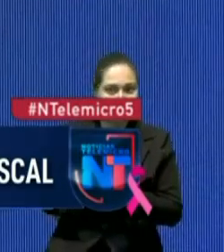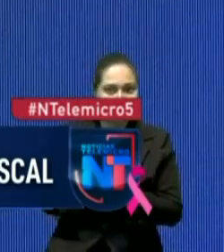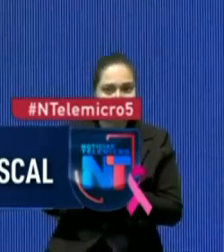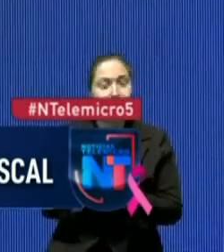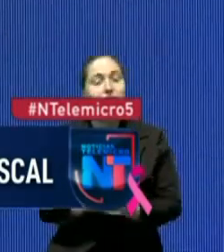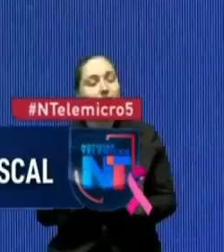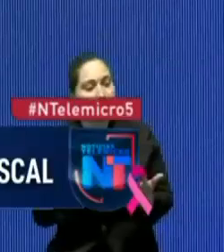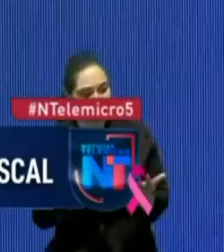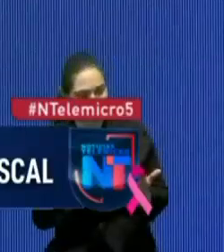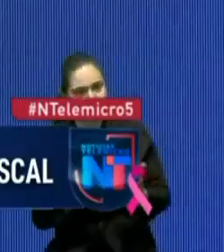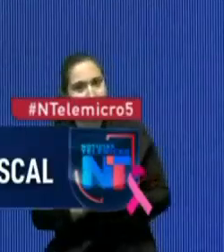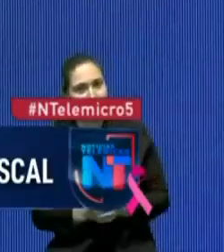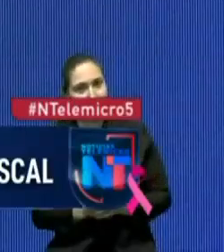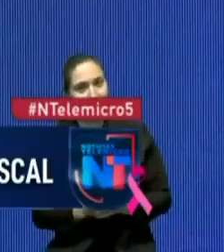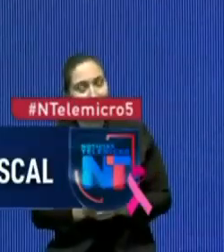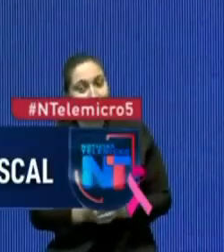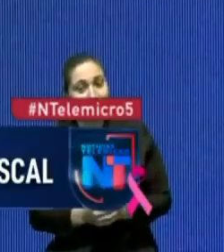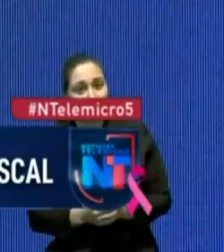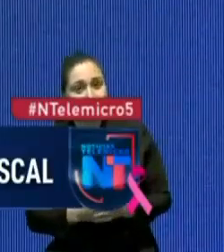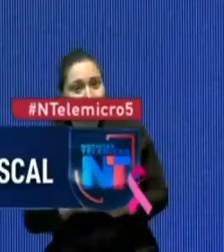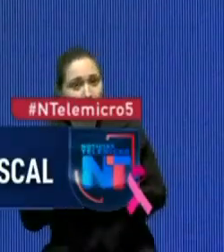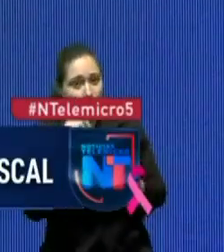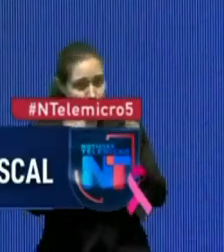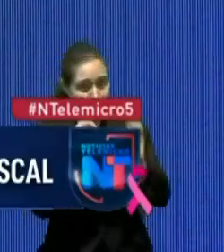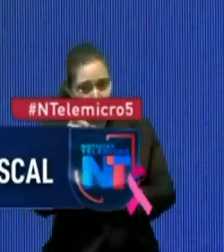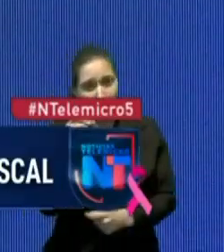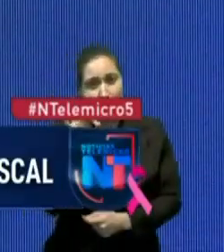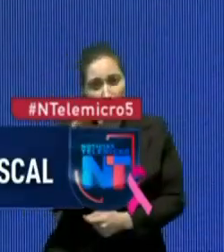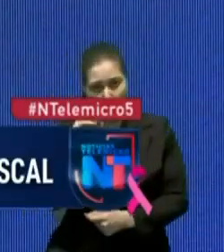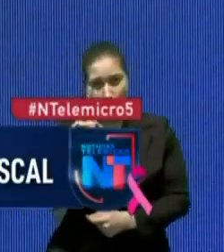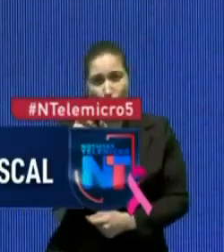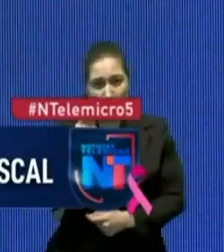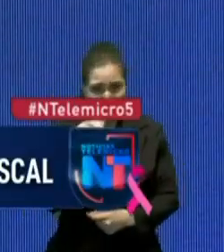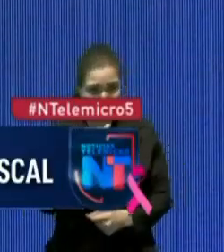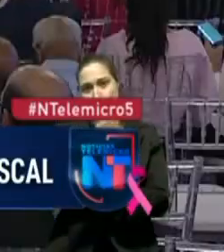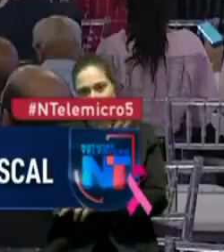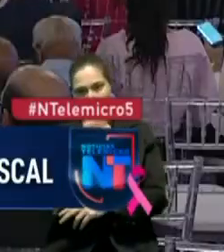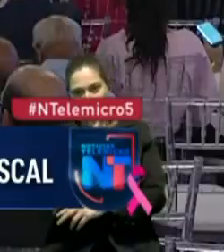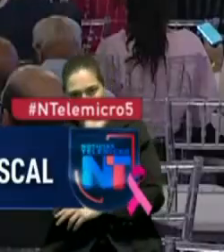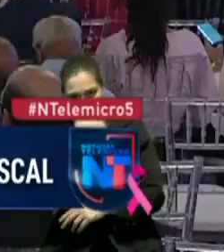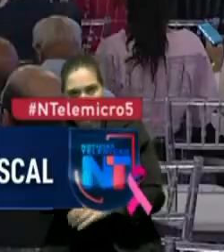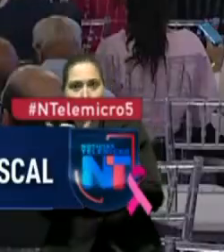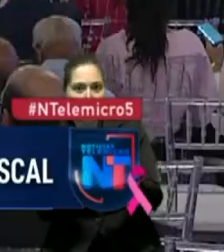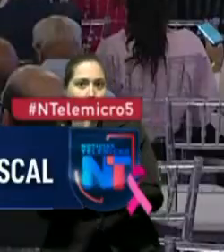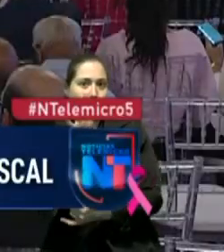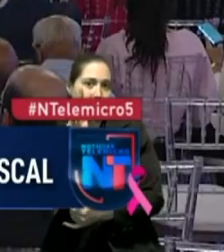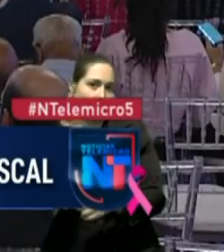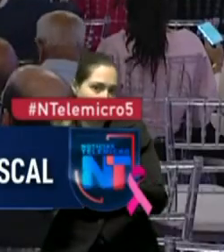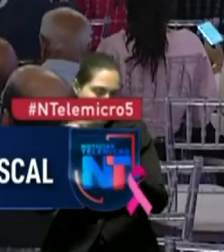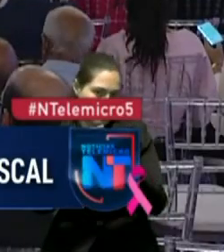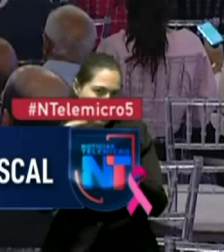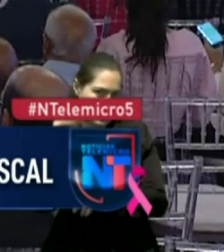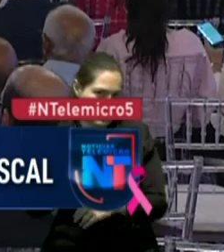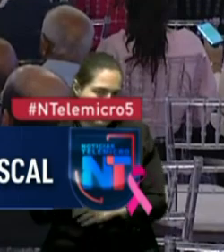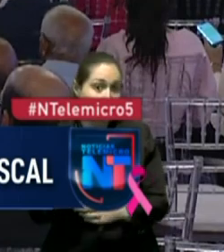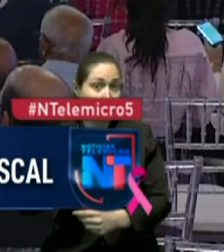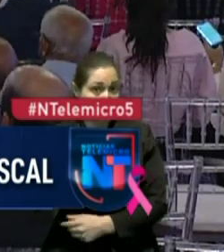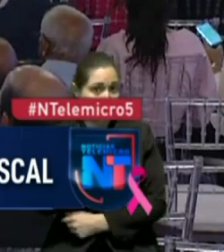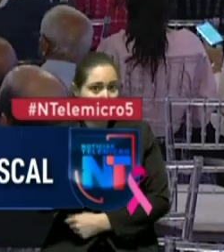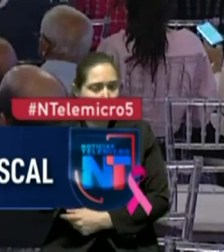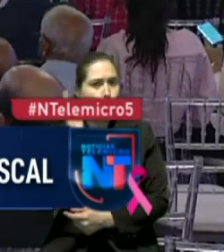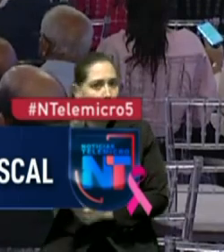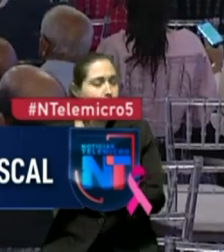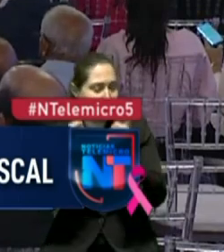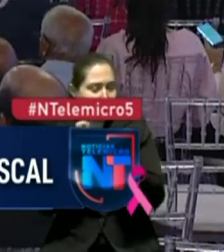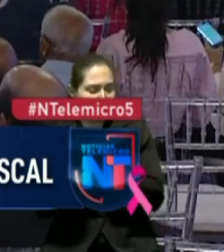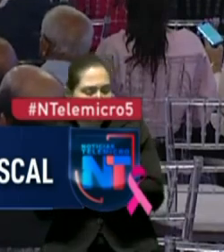recaudar para aumentar la partida de las ayudas sociales, incorporación de 20,000 nuevos policías a la seguridad ciudadana, incremento